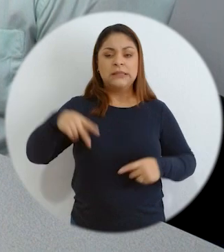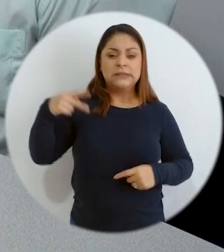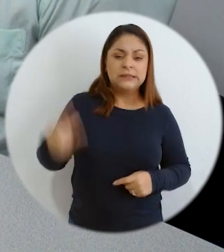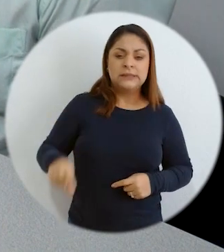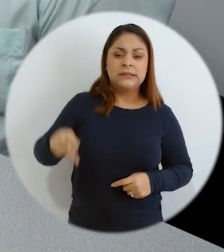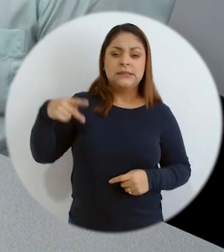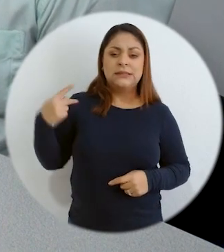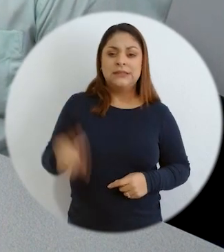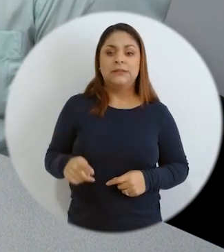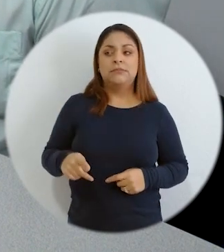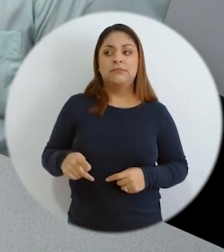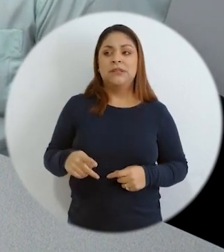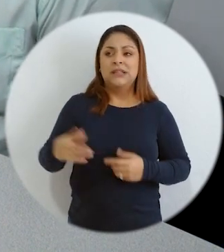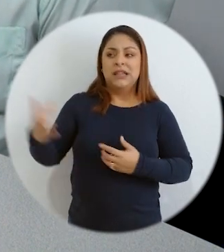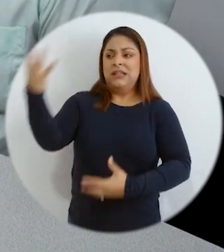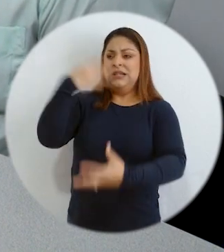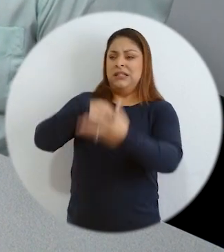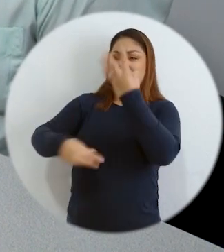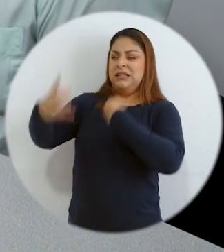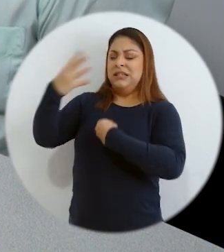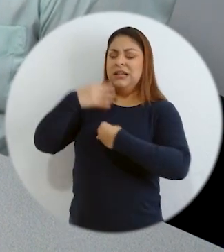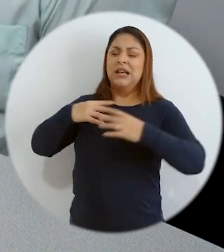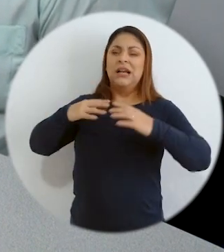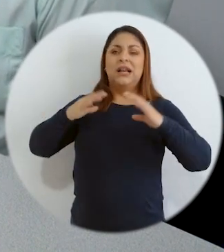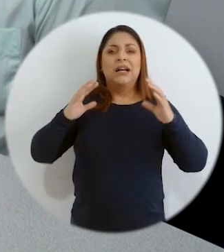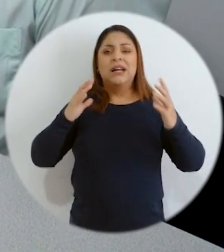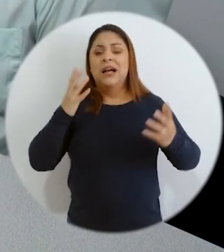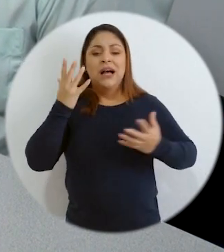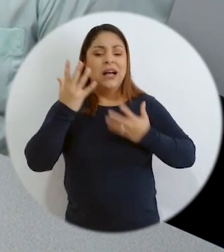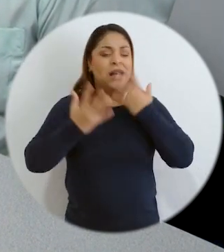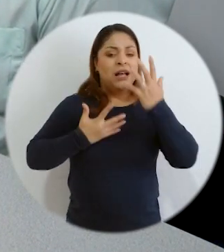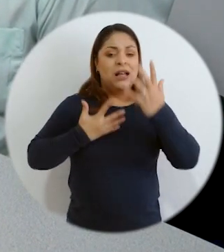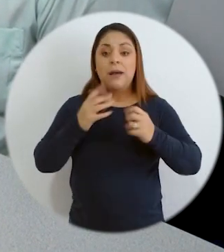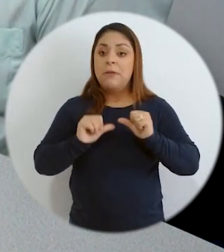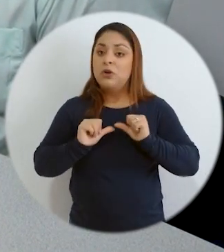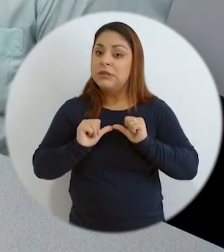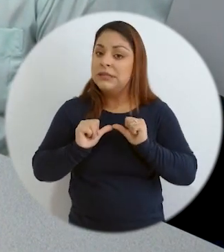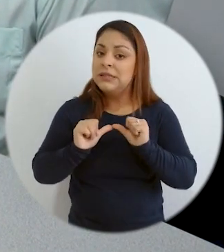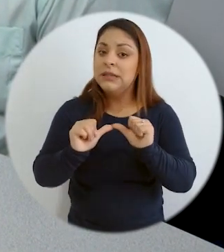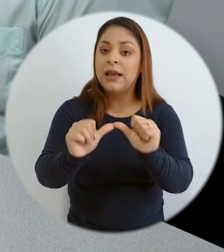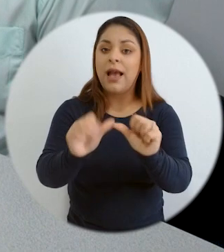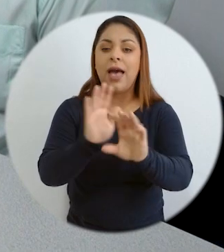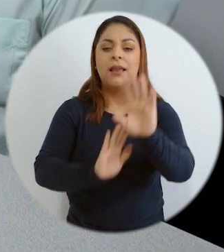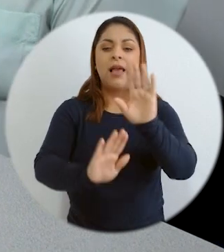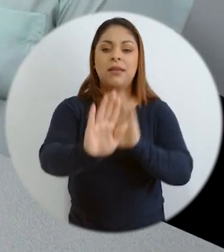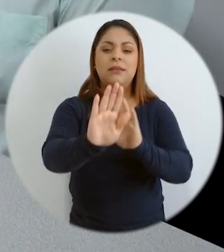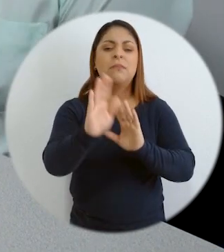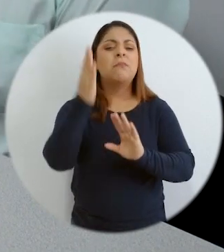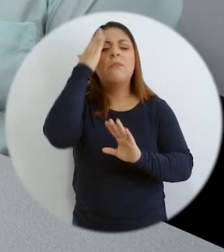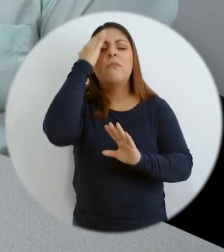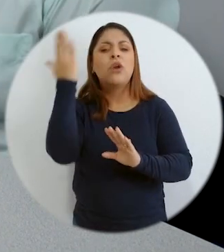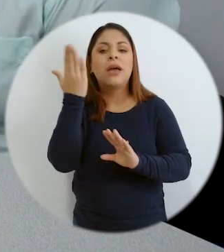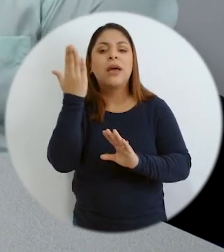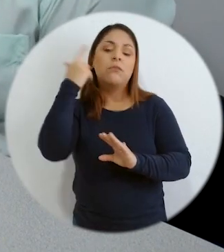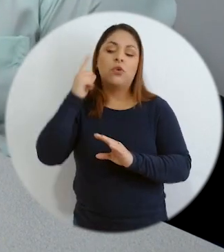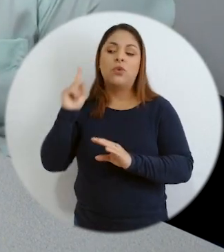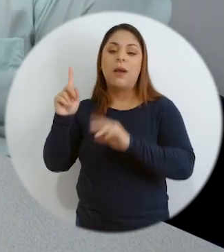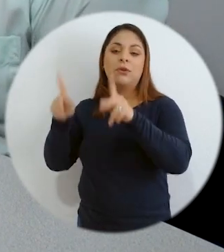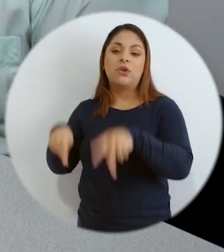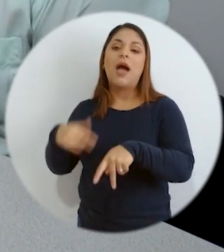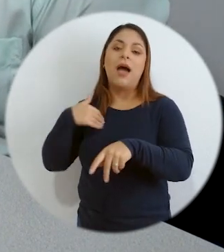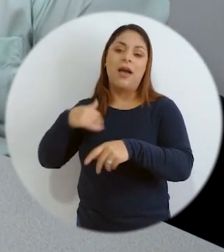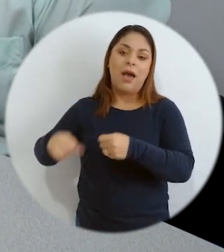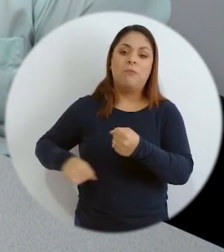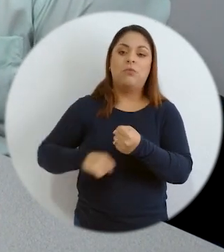muchos factores de riesgo y se mantienen, es que a pesar de esos factores de riesgo, siempre o casi siempre hay alguien que representa